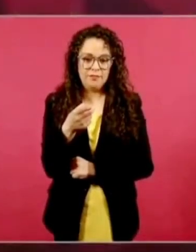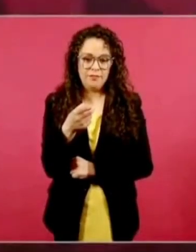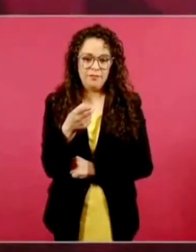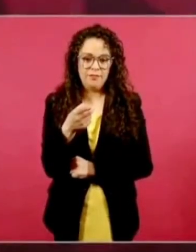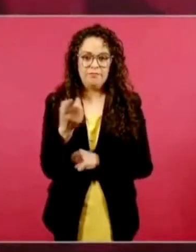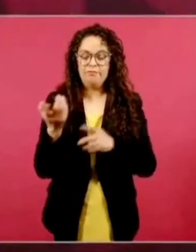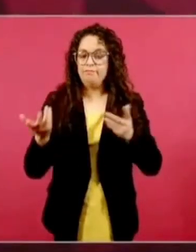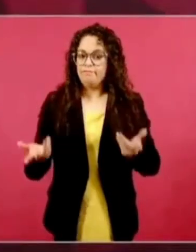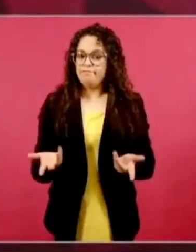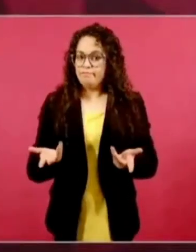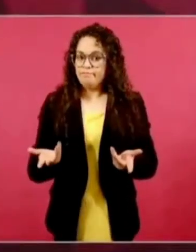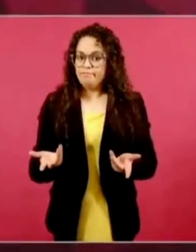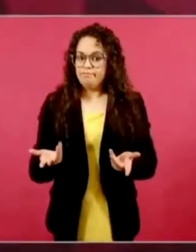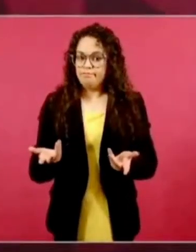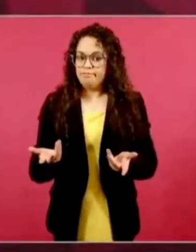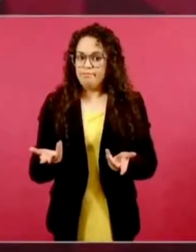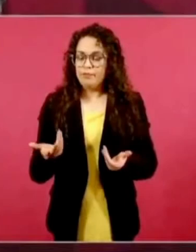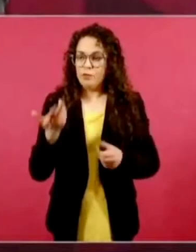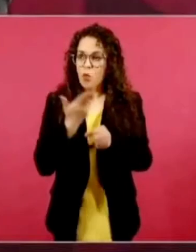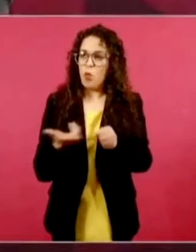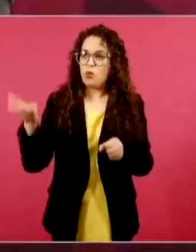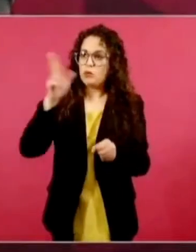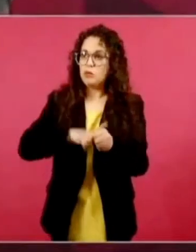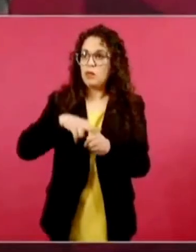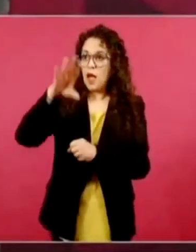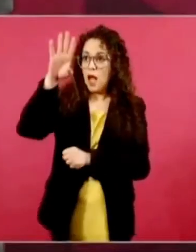¿Cómo por 9 hospitales